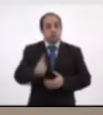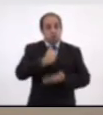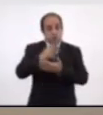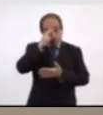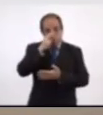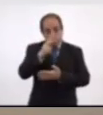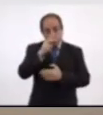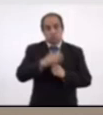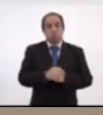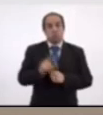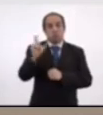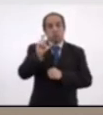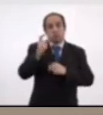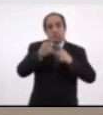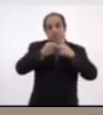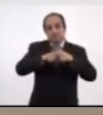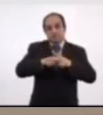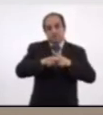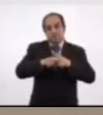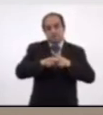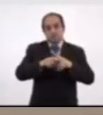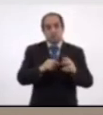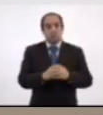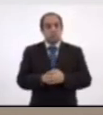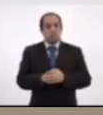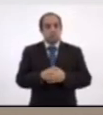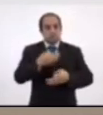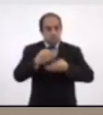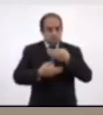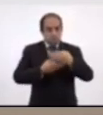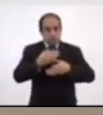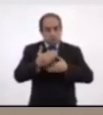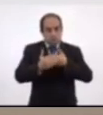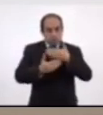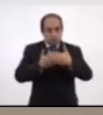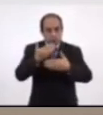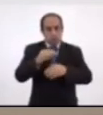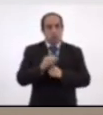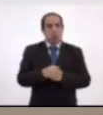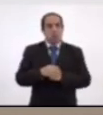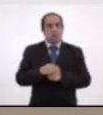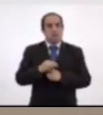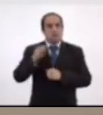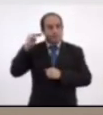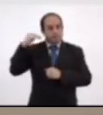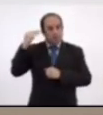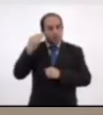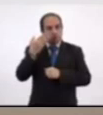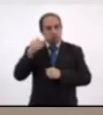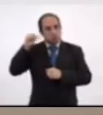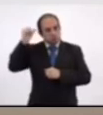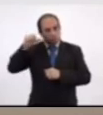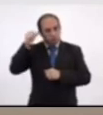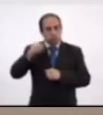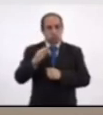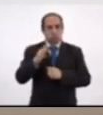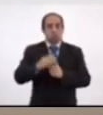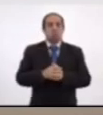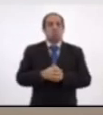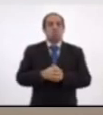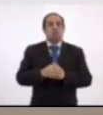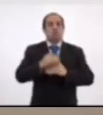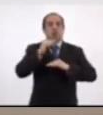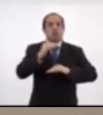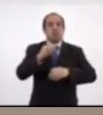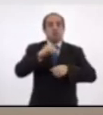de México, cuando iniciamos todo este proceso entre marzo y abril, la capacidad instalada era